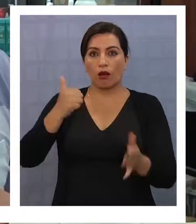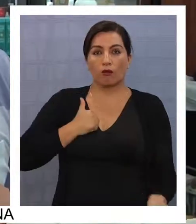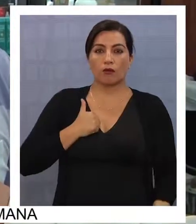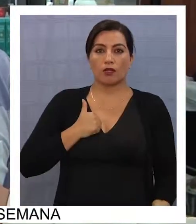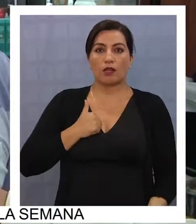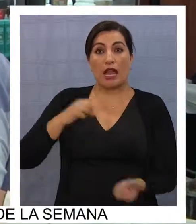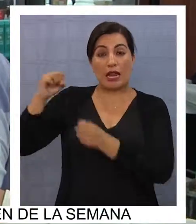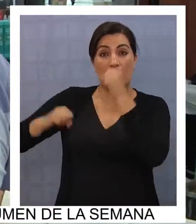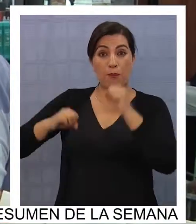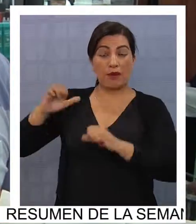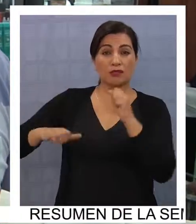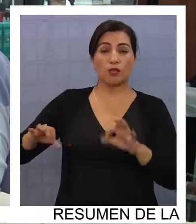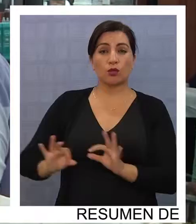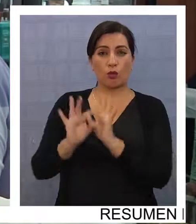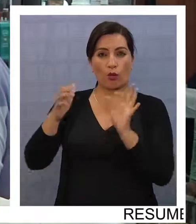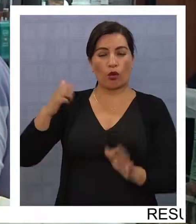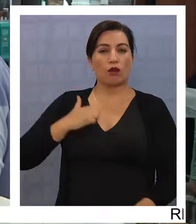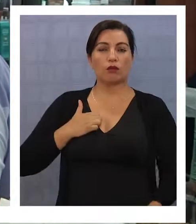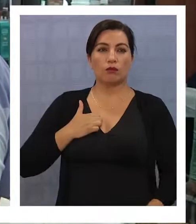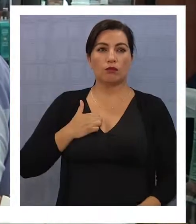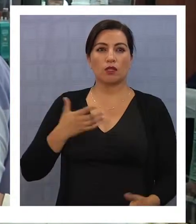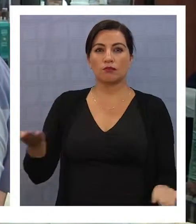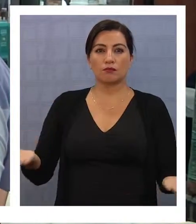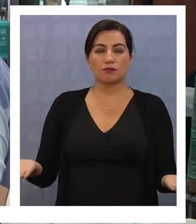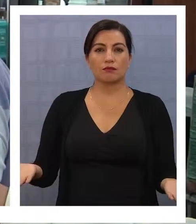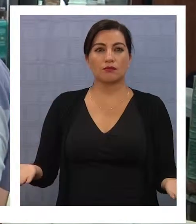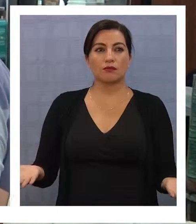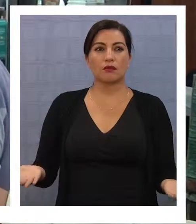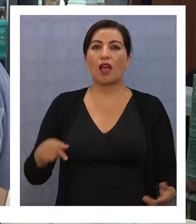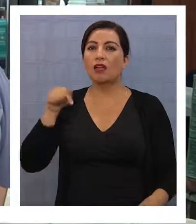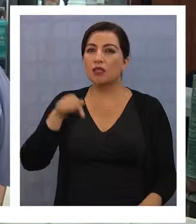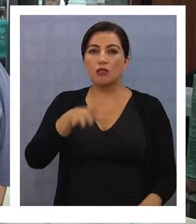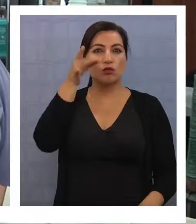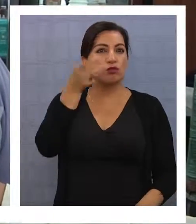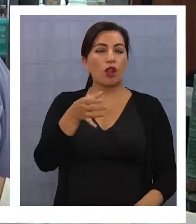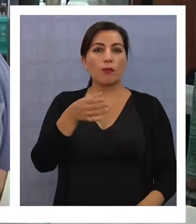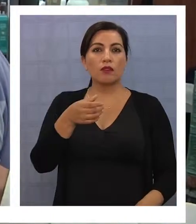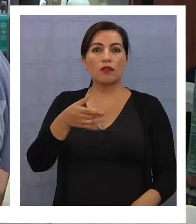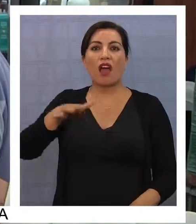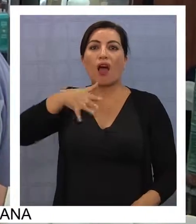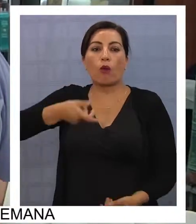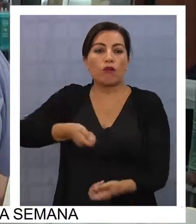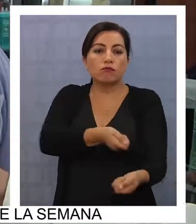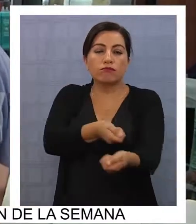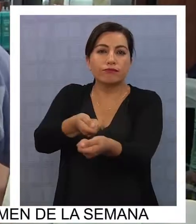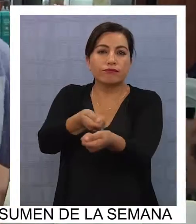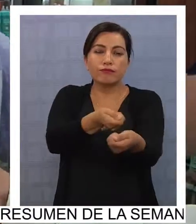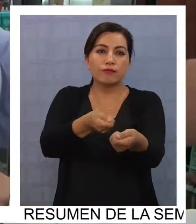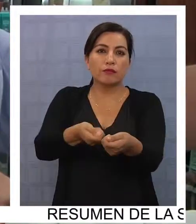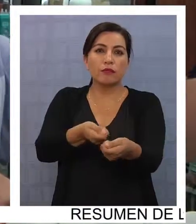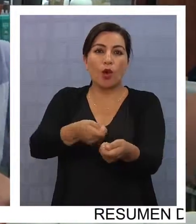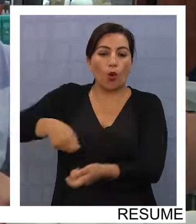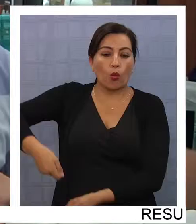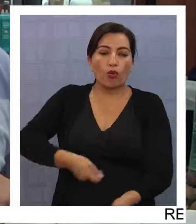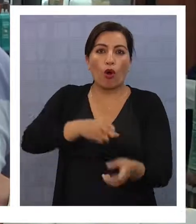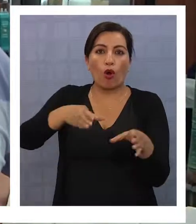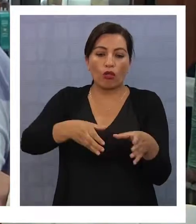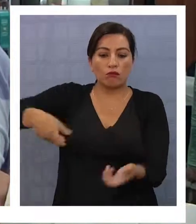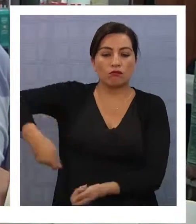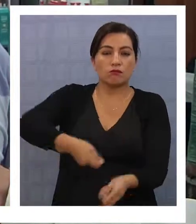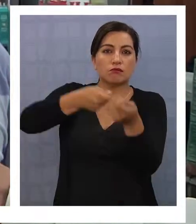empresa no ha cumplido los plazos, esto está agotado prácticamente, aquí solamente riegan, vienen a regar, hacen un hoyo,